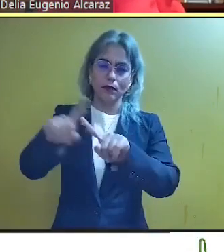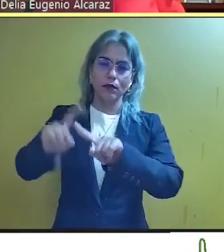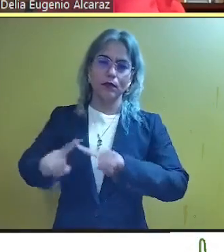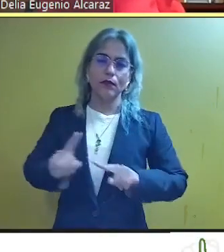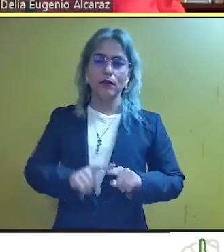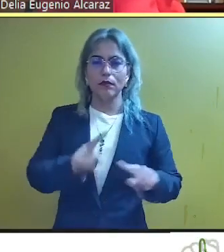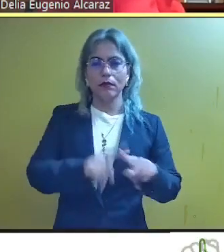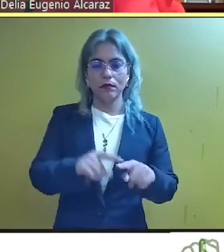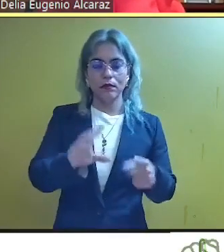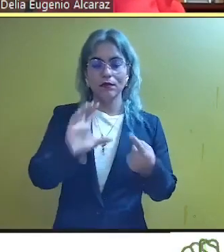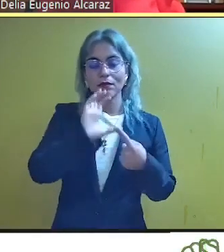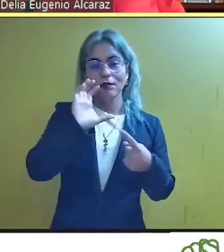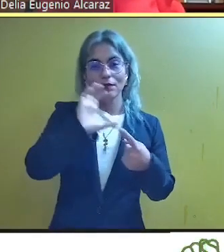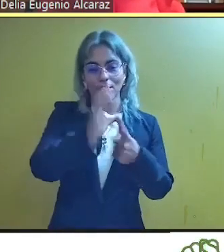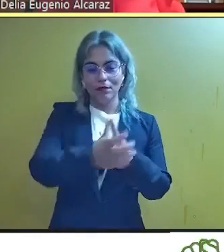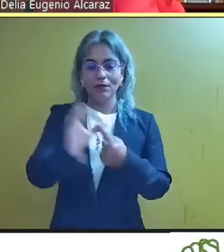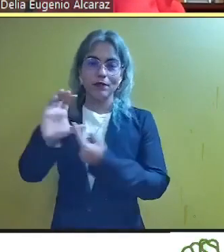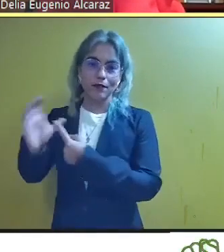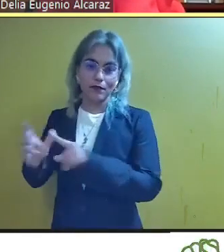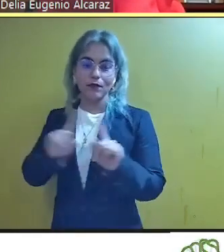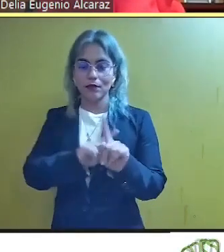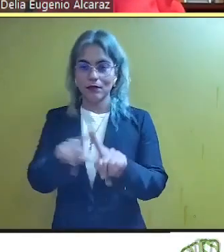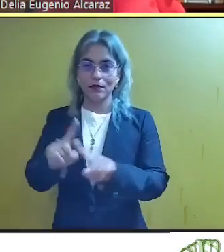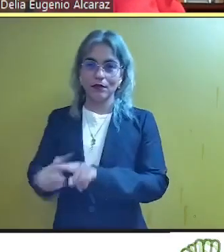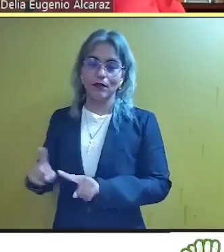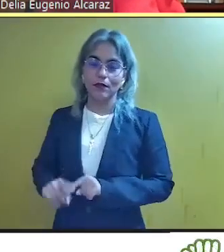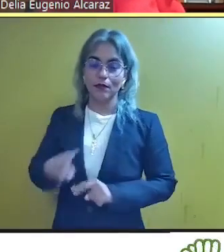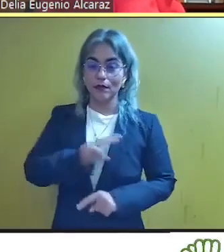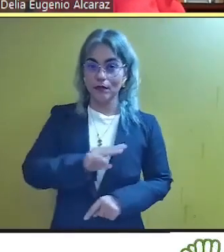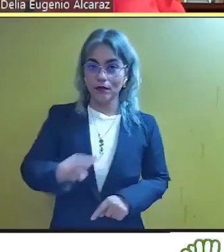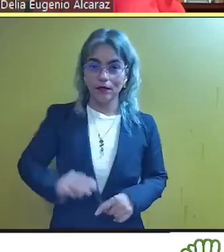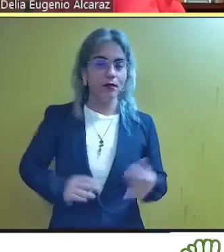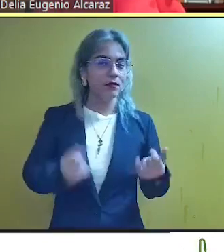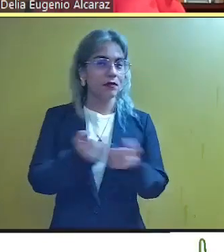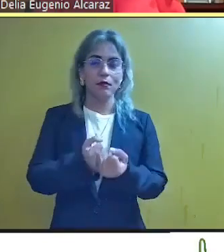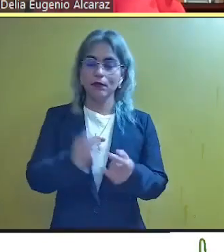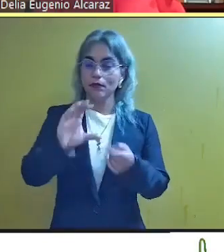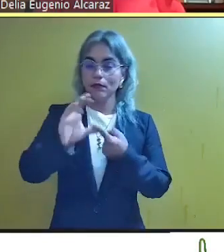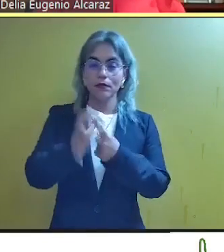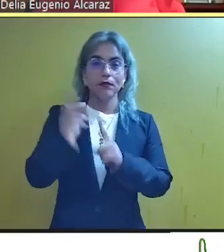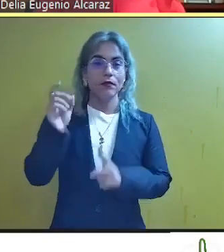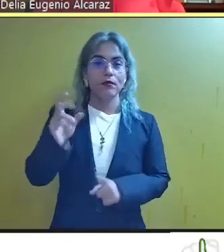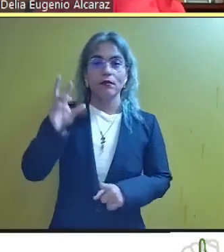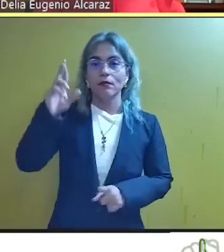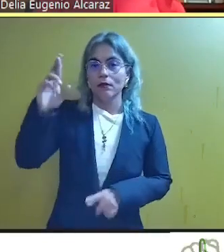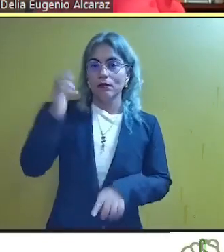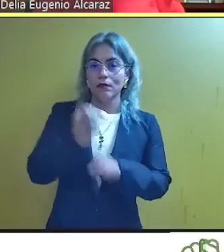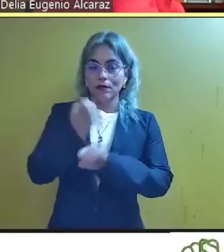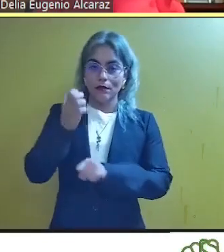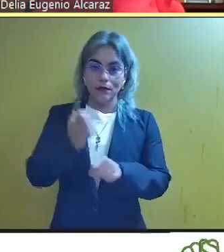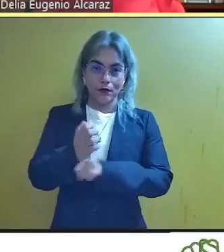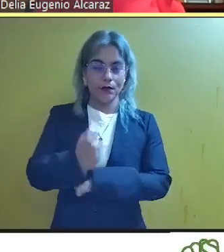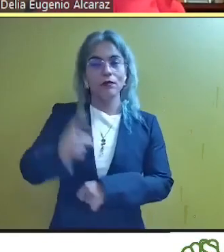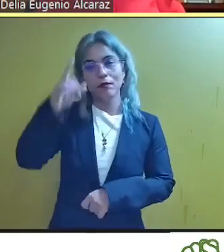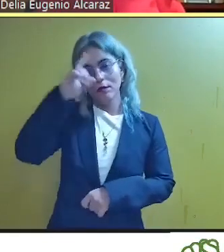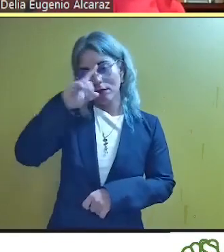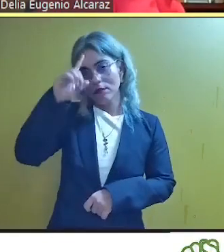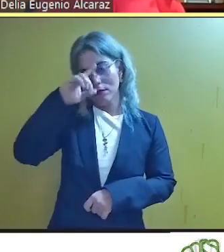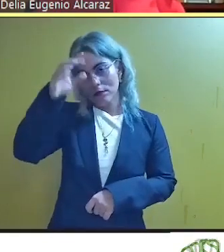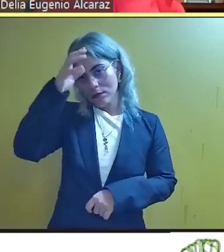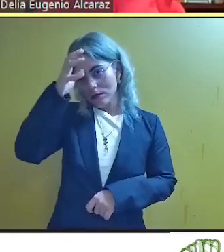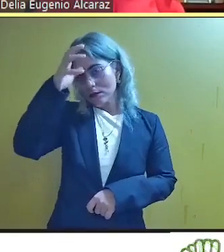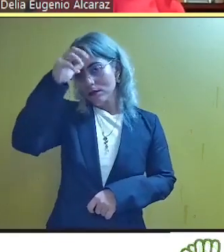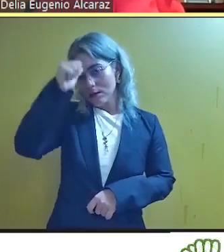los comités directivos municipales y el comité directivo estatal con base en lo acordado por el Consejo